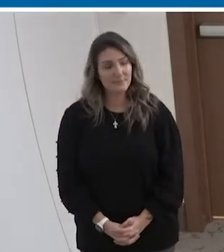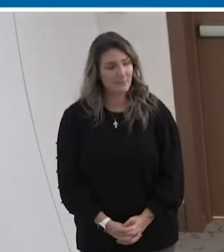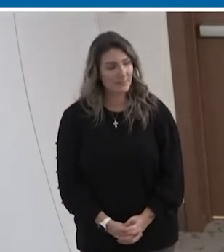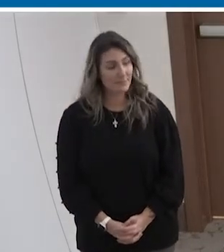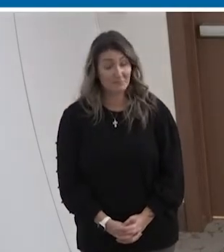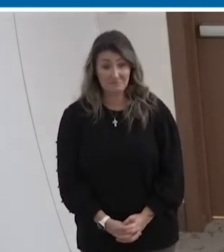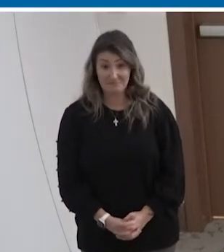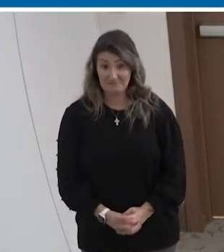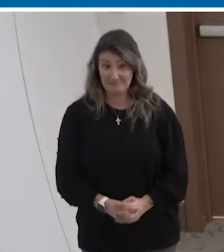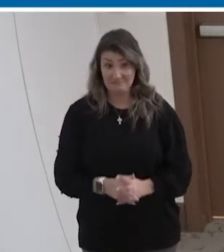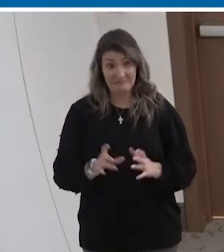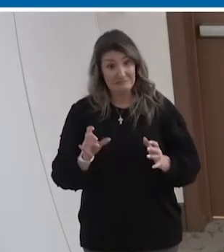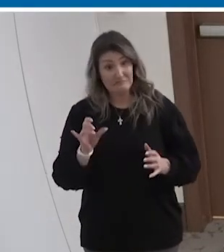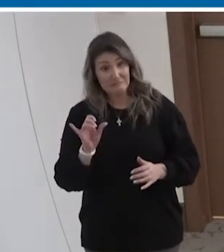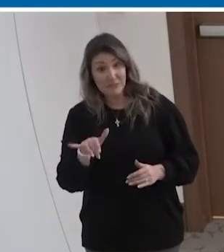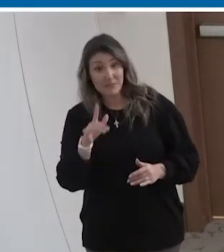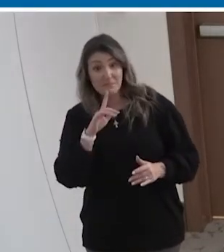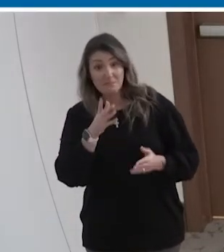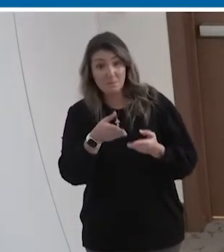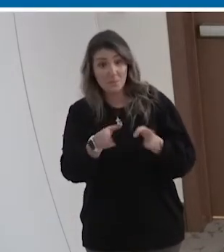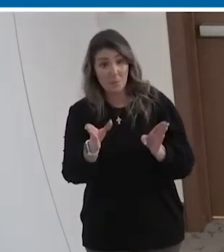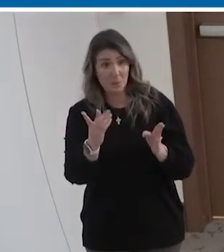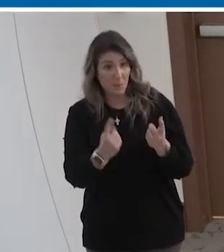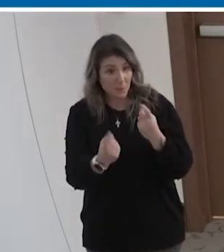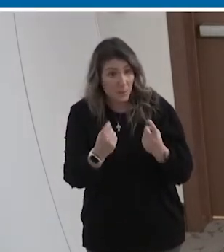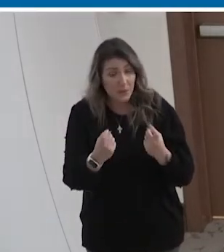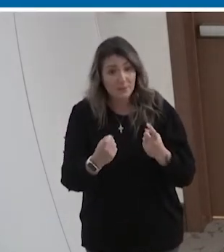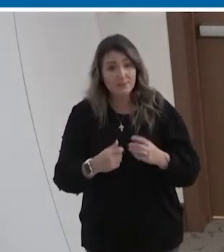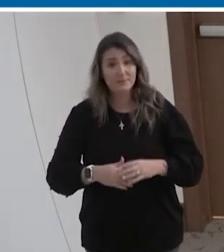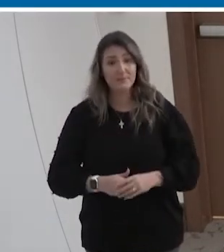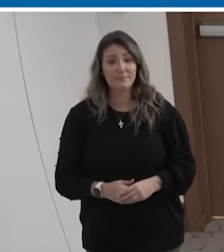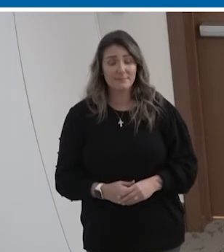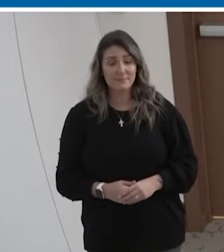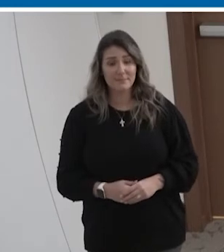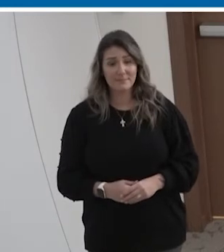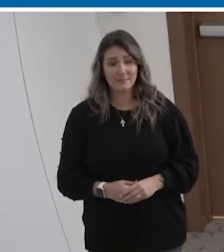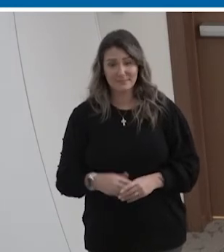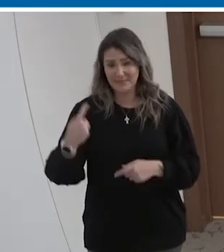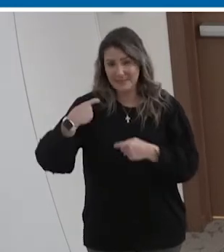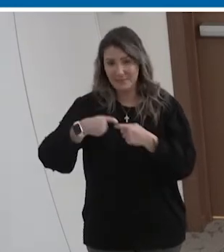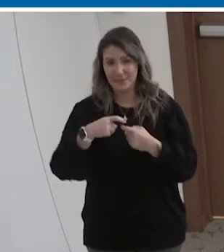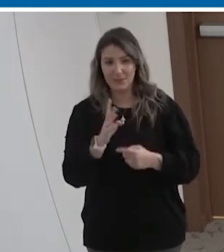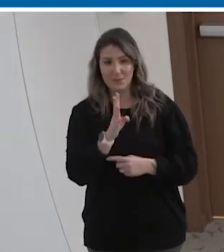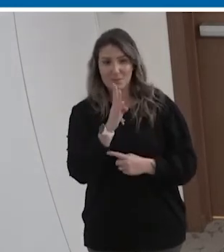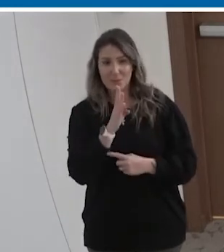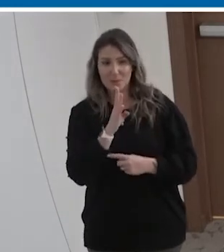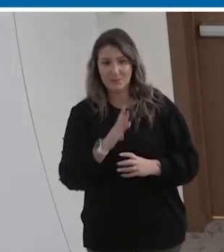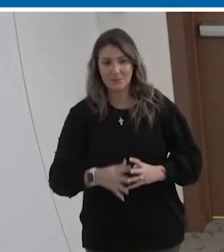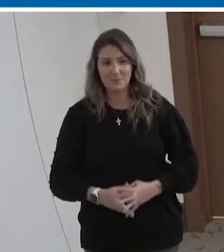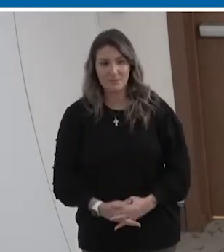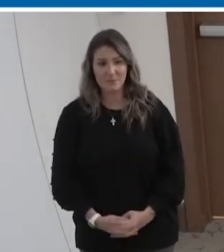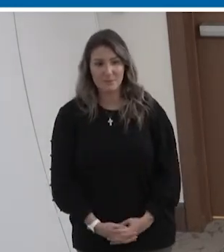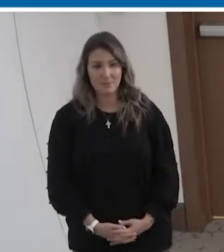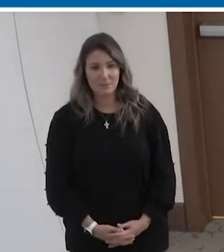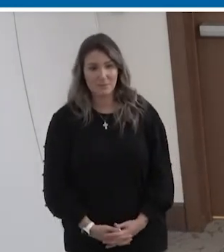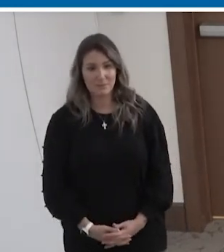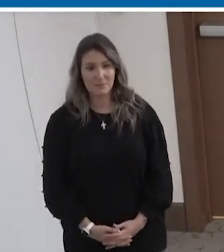And with that, we'll open it up to any questions. Y con eso estamos abiertos a más